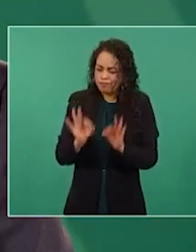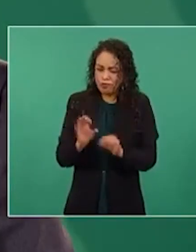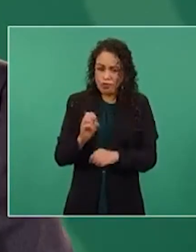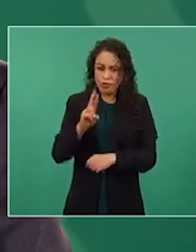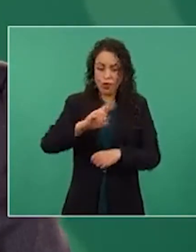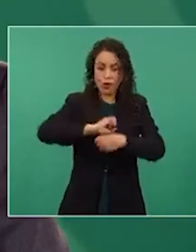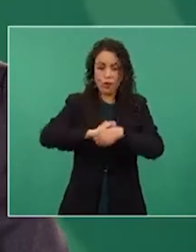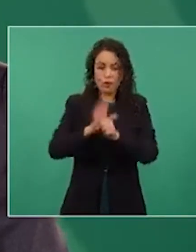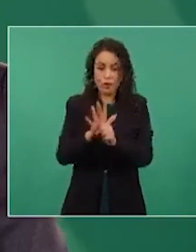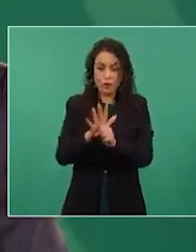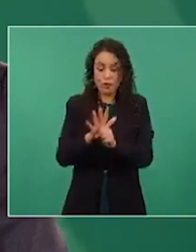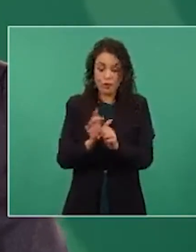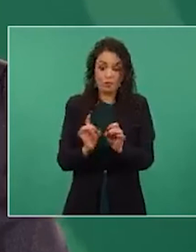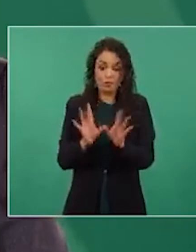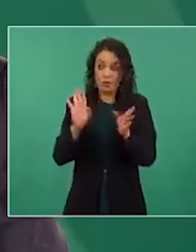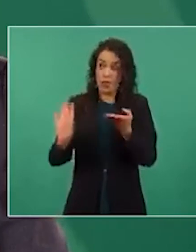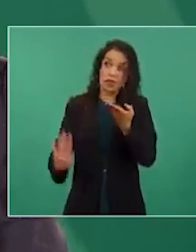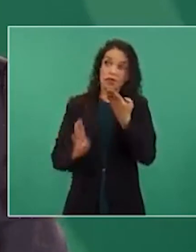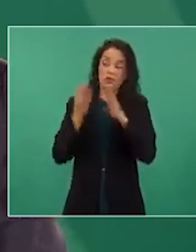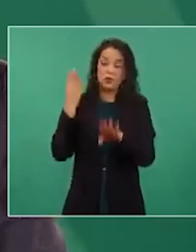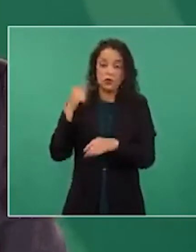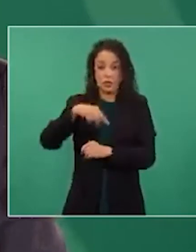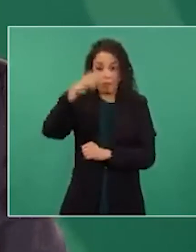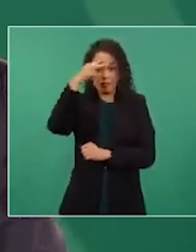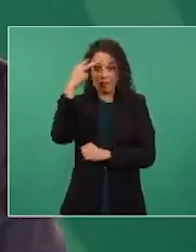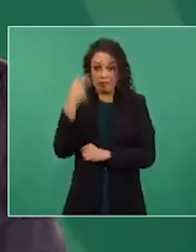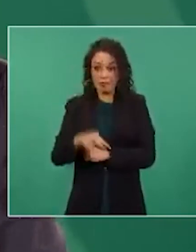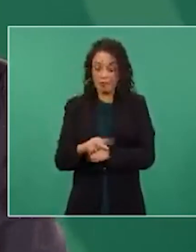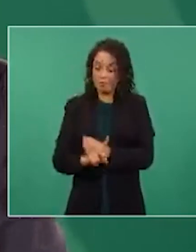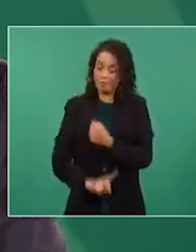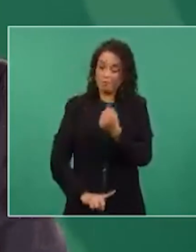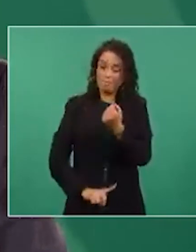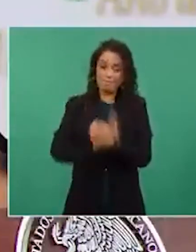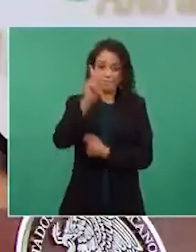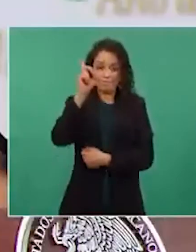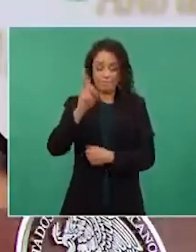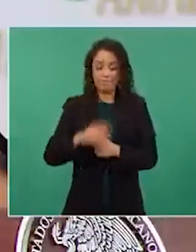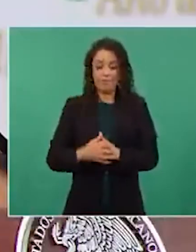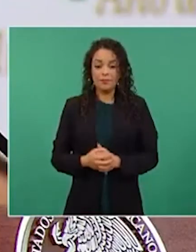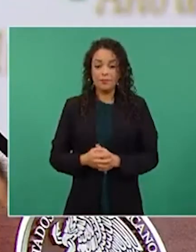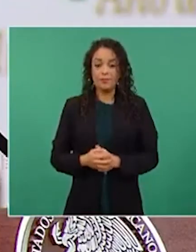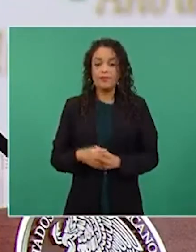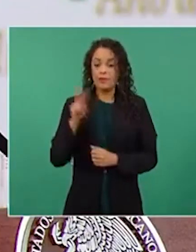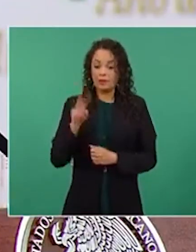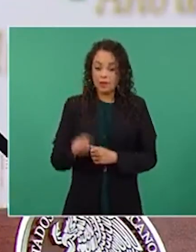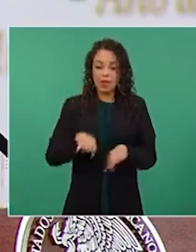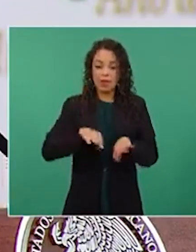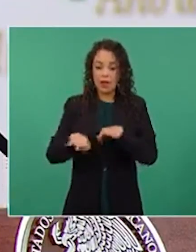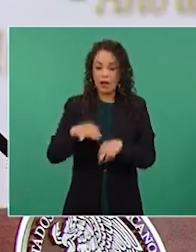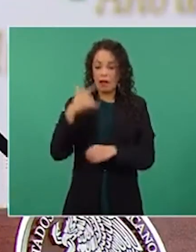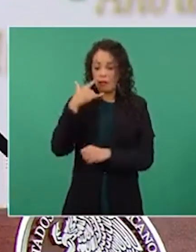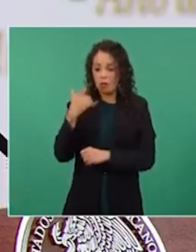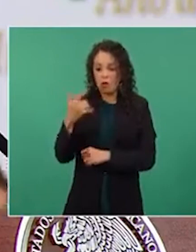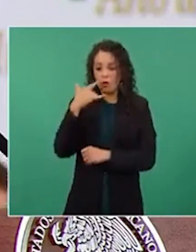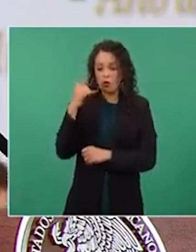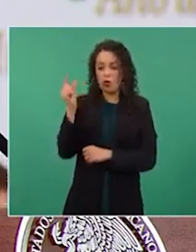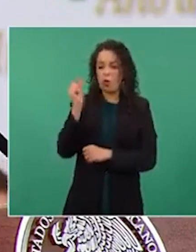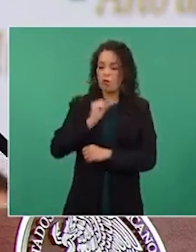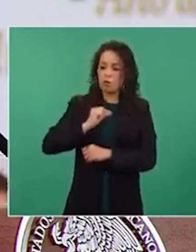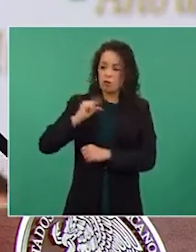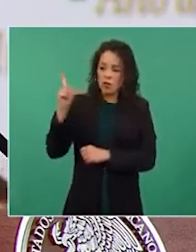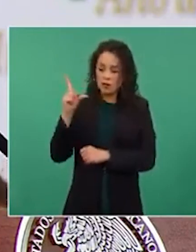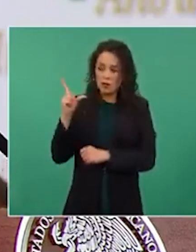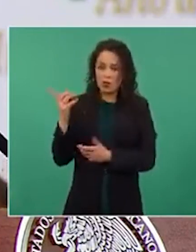y al mundo si hay alguien que representa el esfuerzo profesional y humano de darlo